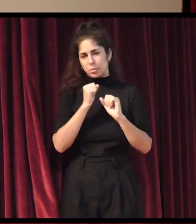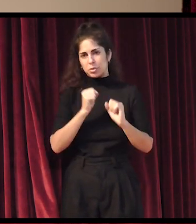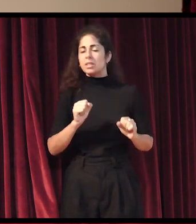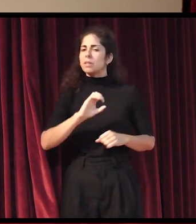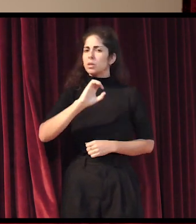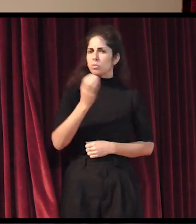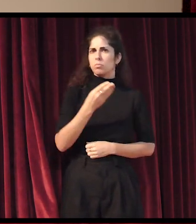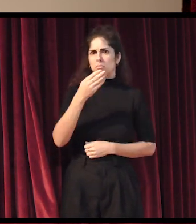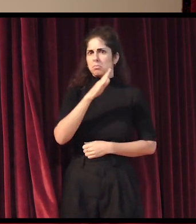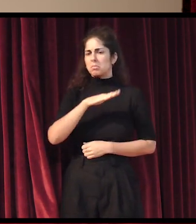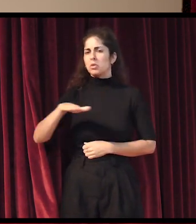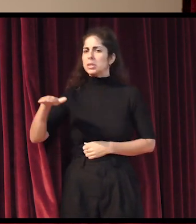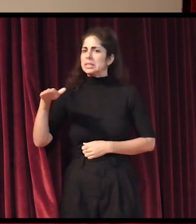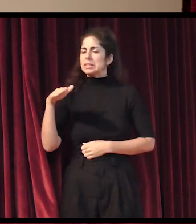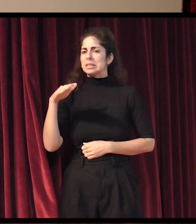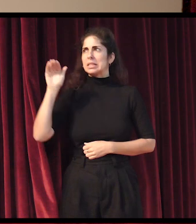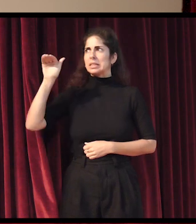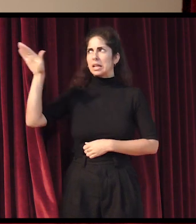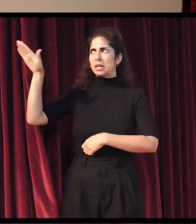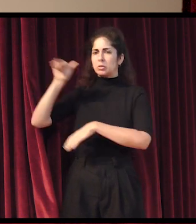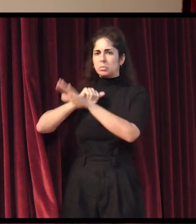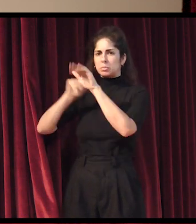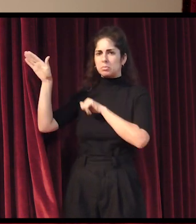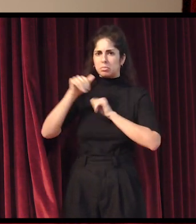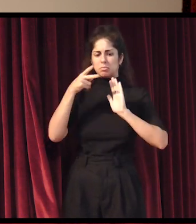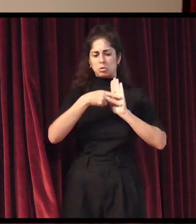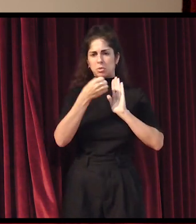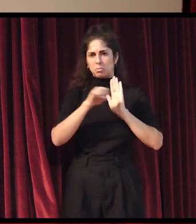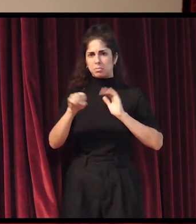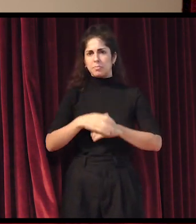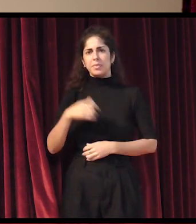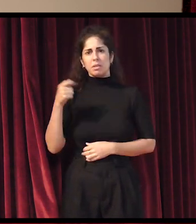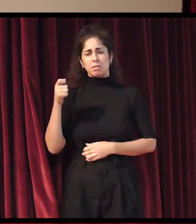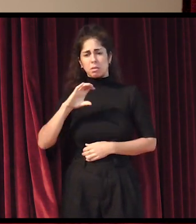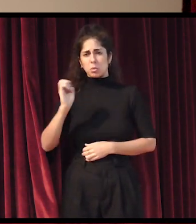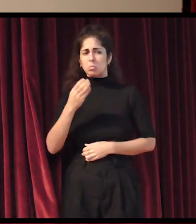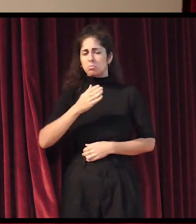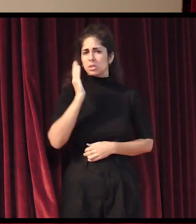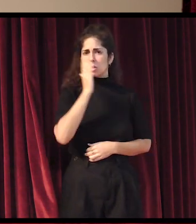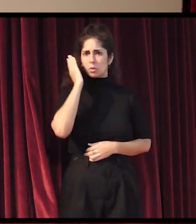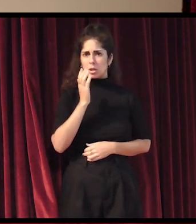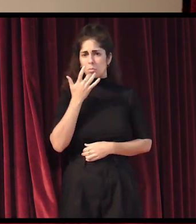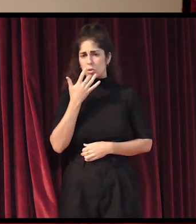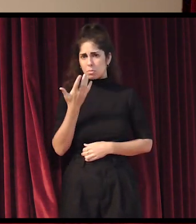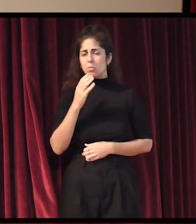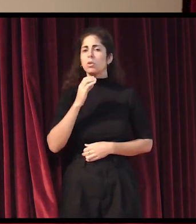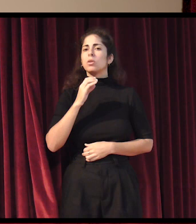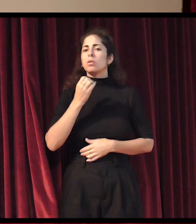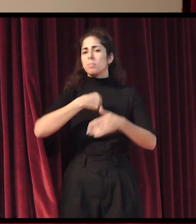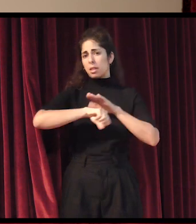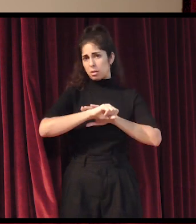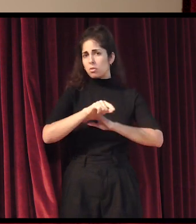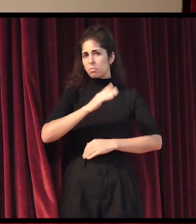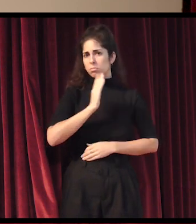extranjeros, incumpliendo la norma. En algunas ocasiones, dichos clubes son sancionados, como fue el caso del Fútbol Club